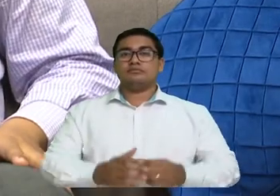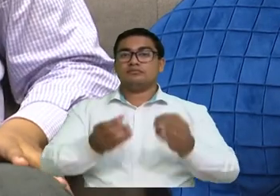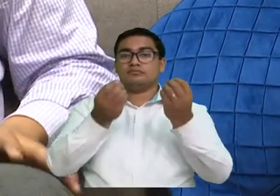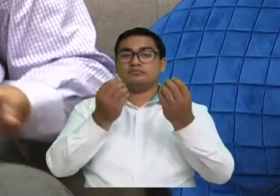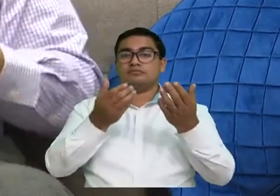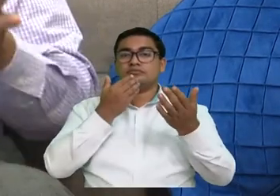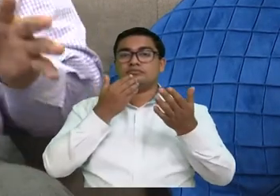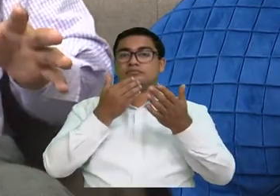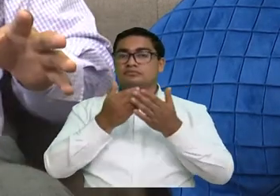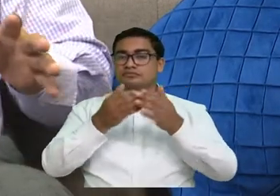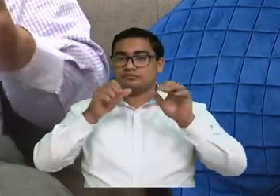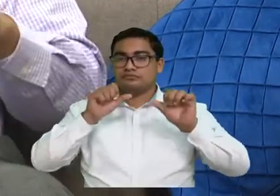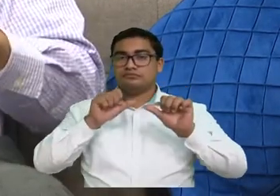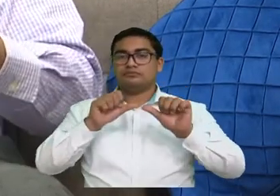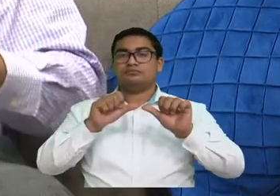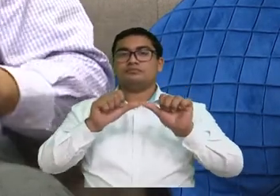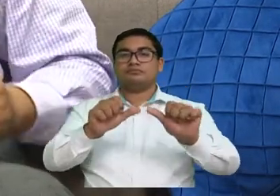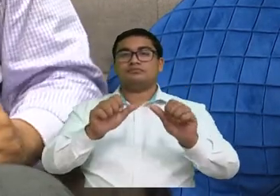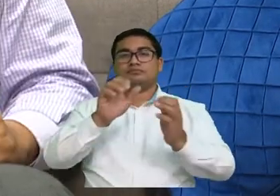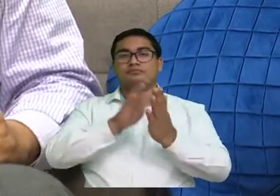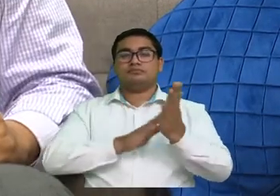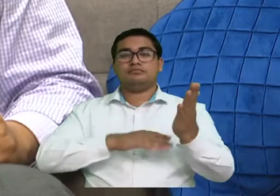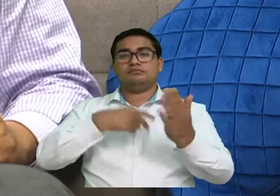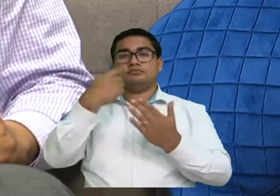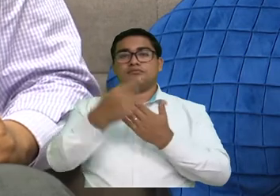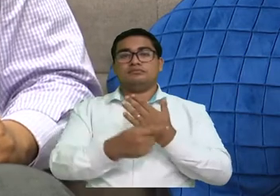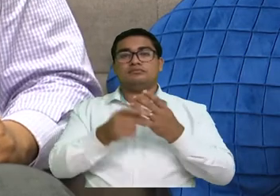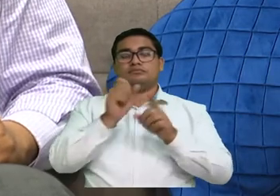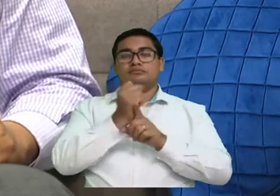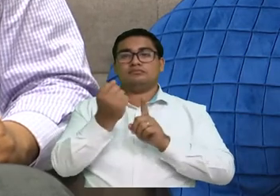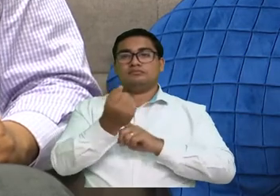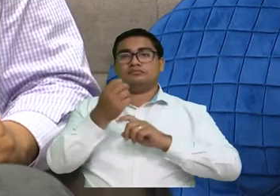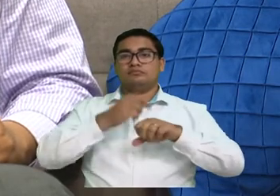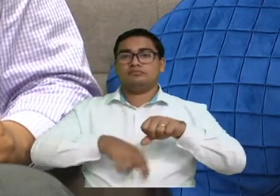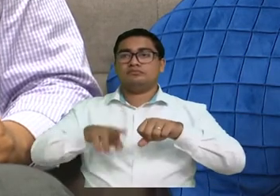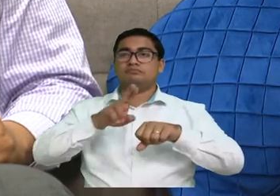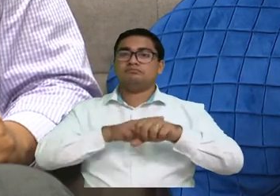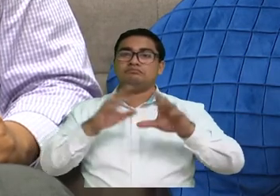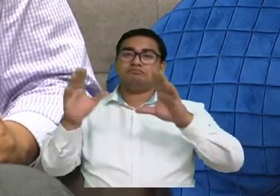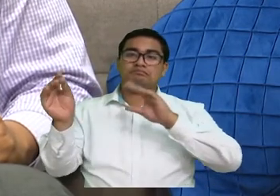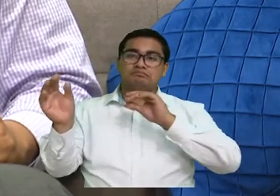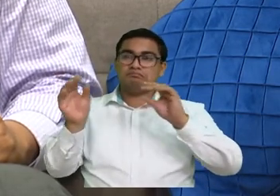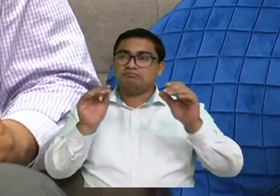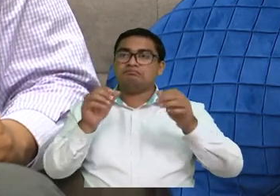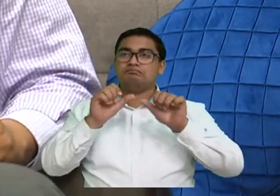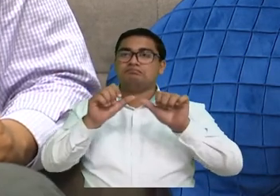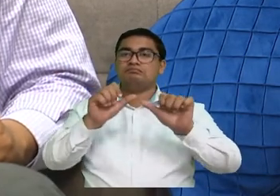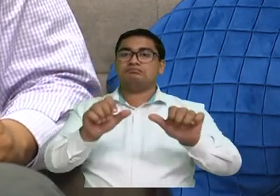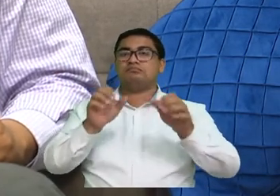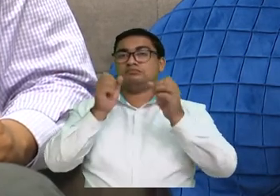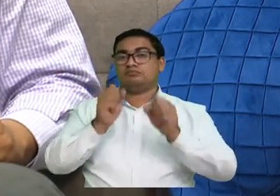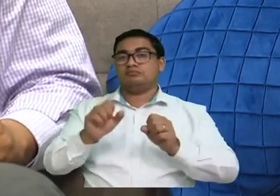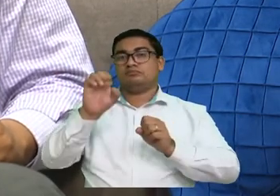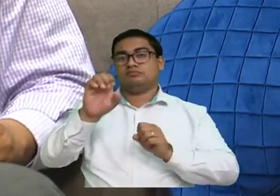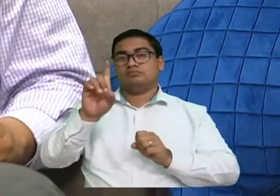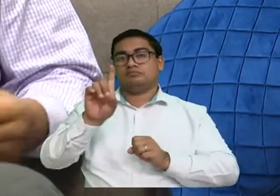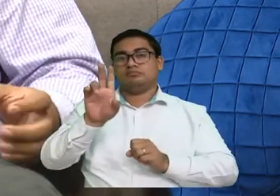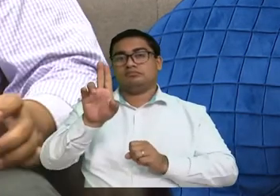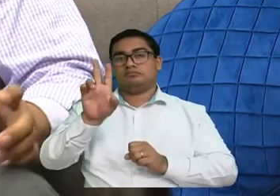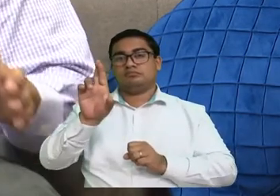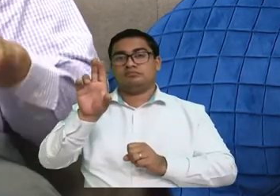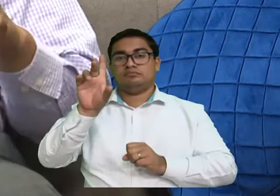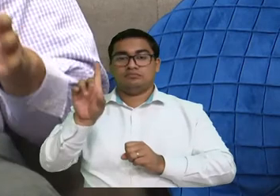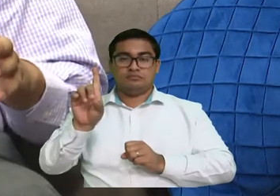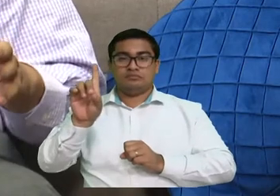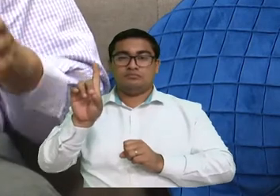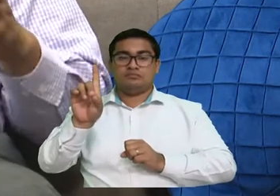Muchísimas gracias por continuar acompañándonos en su programa desde el Parlamento. Continuamos nuestra conversación con el compañero Edward Jackson, presidente ejecutivo de Impesca, y